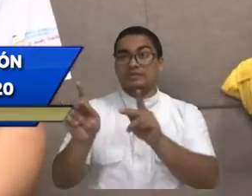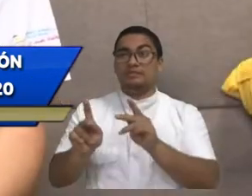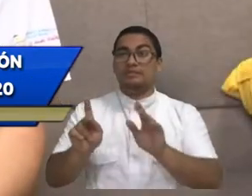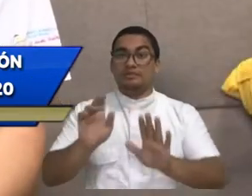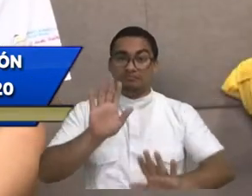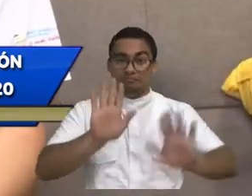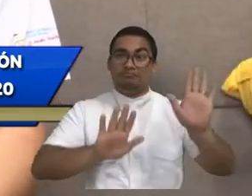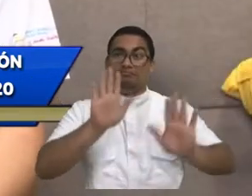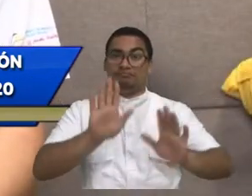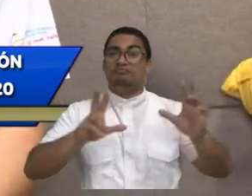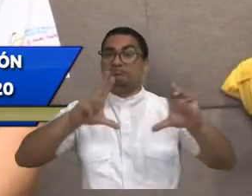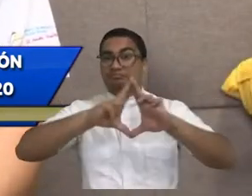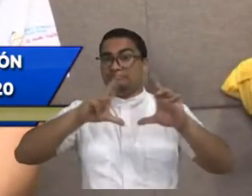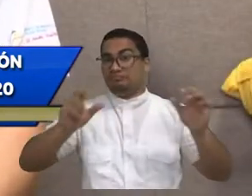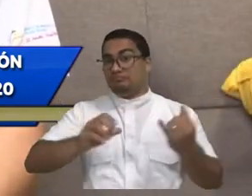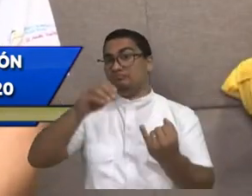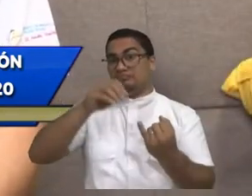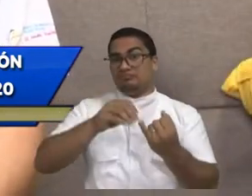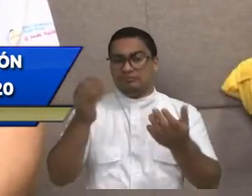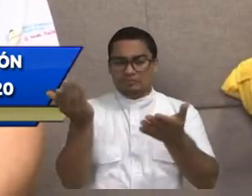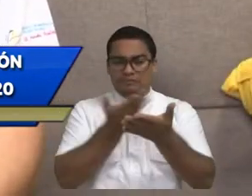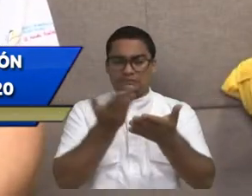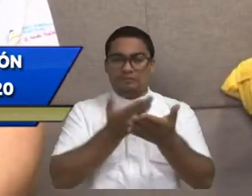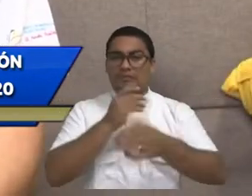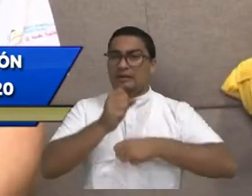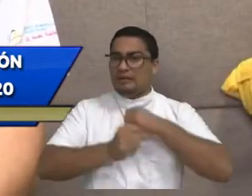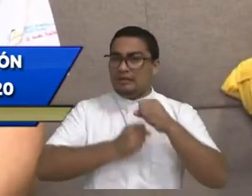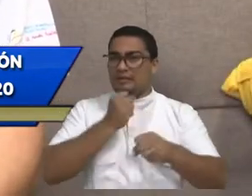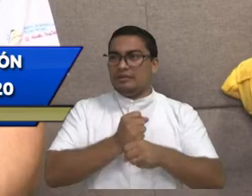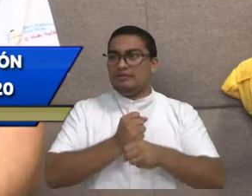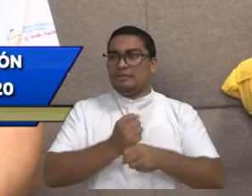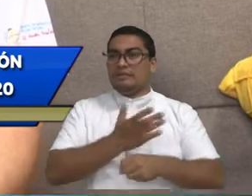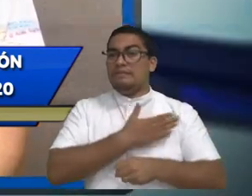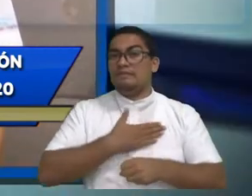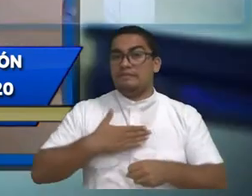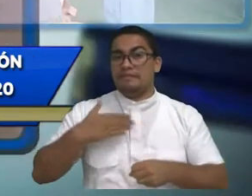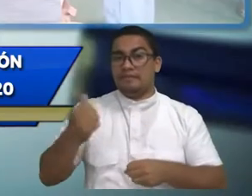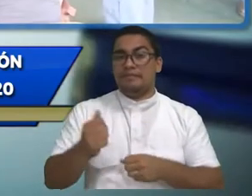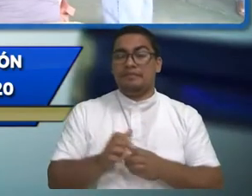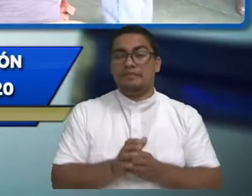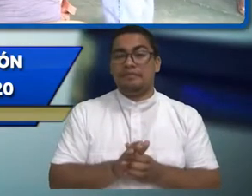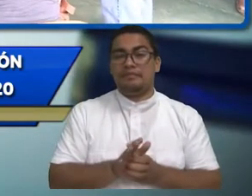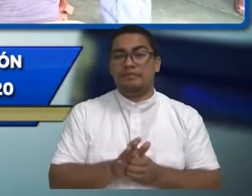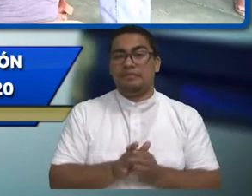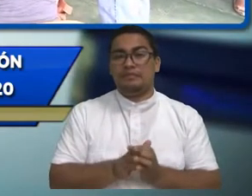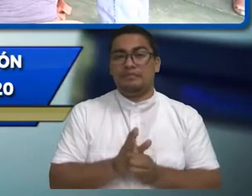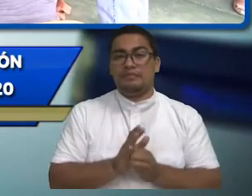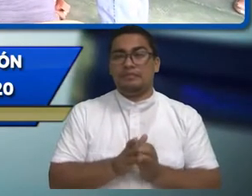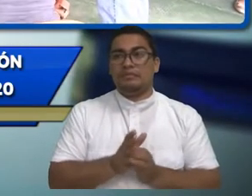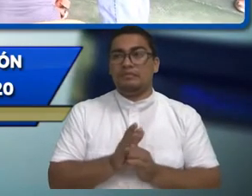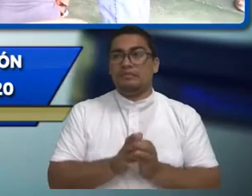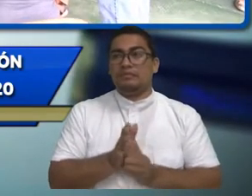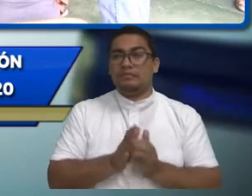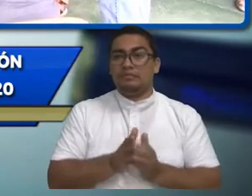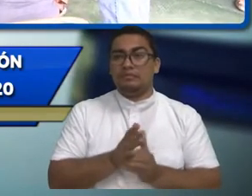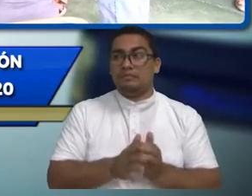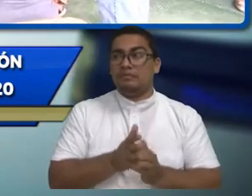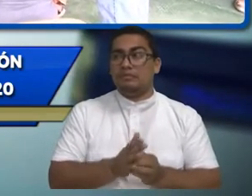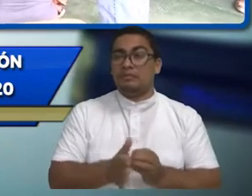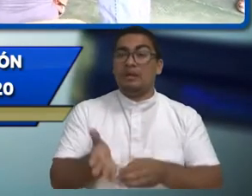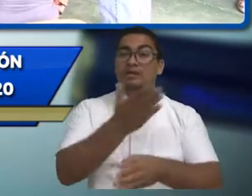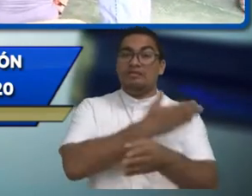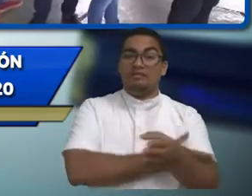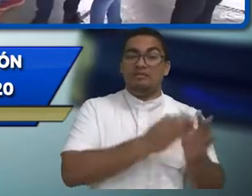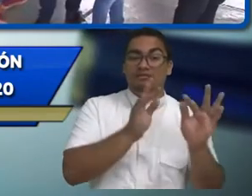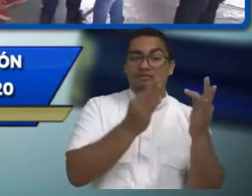país y entran por año en el mejor año de los neones y tenía un costo para la familia y